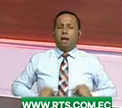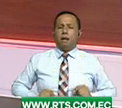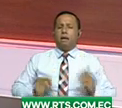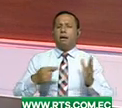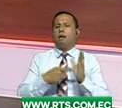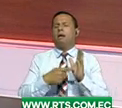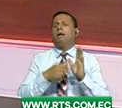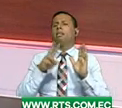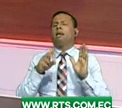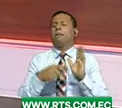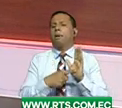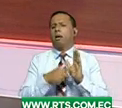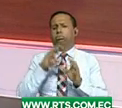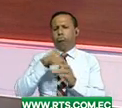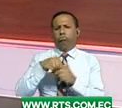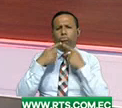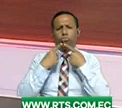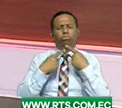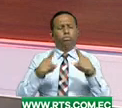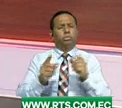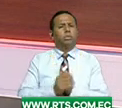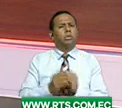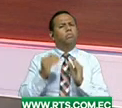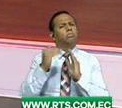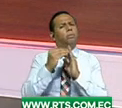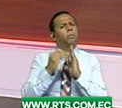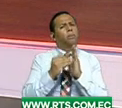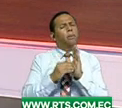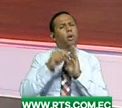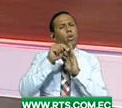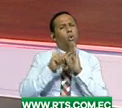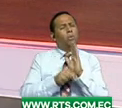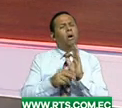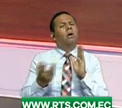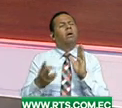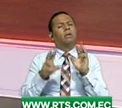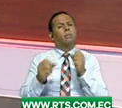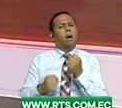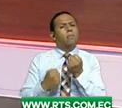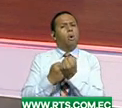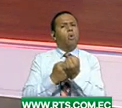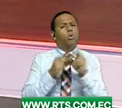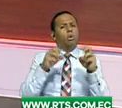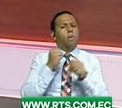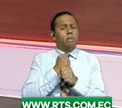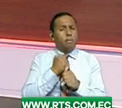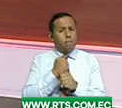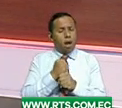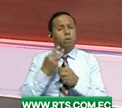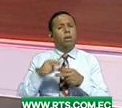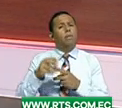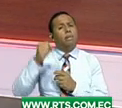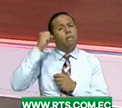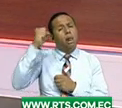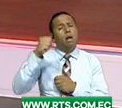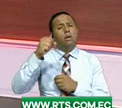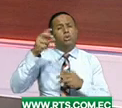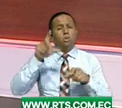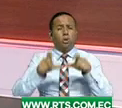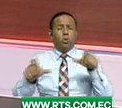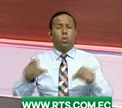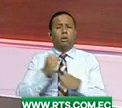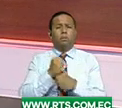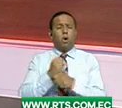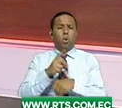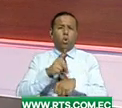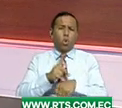La normativa implementa varios beneficios en materia laboral y garantía de derechos para médicos, enfermeras, tecnólogos y